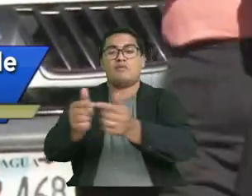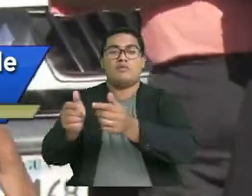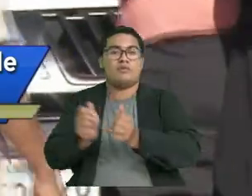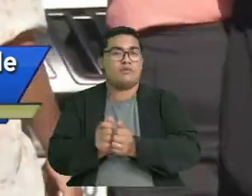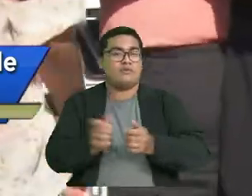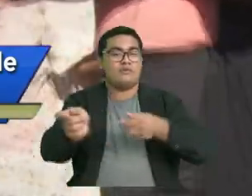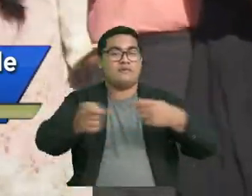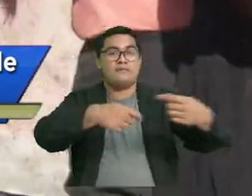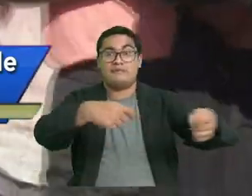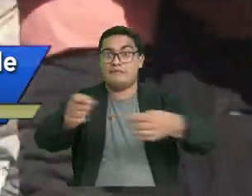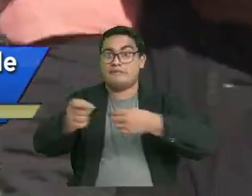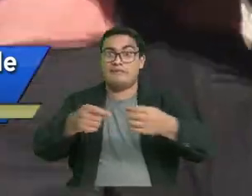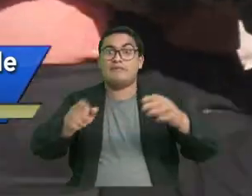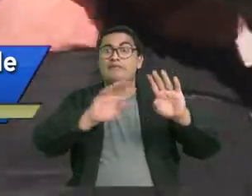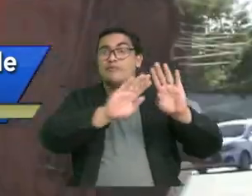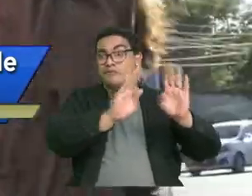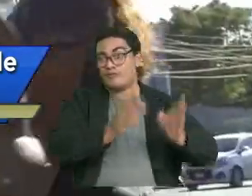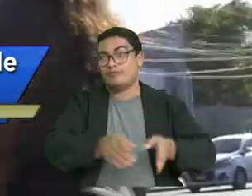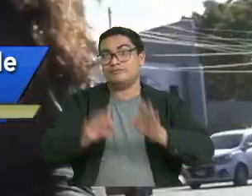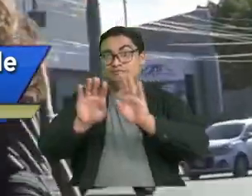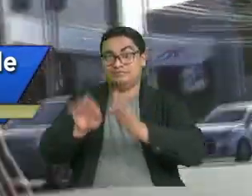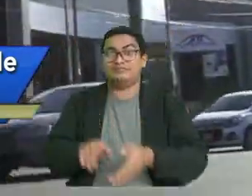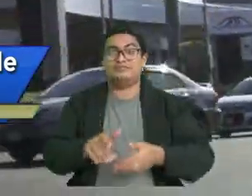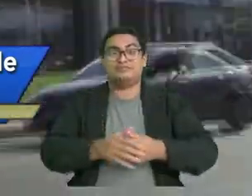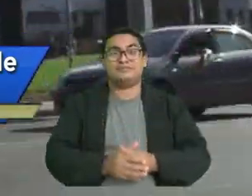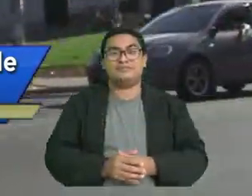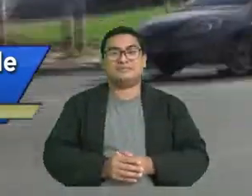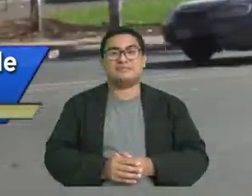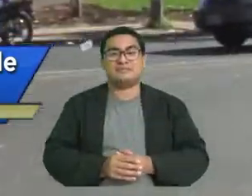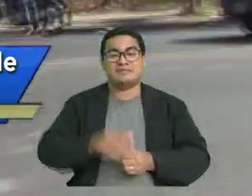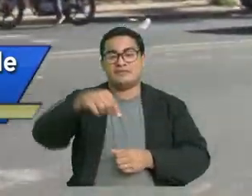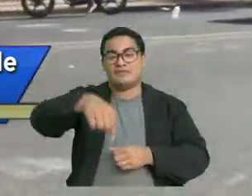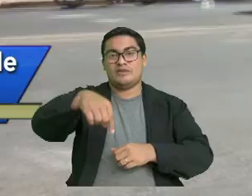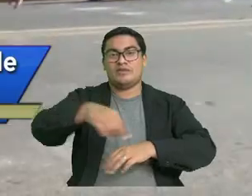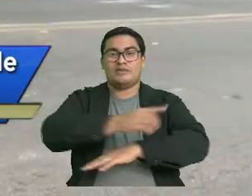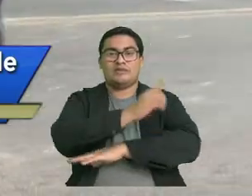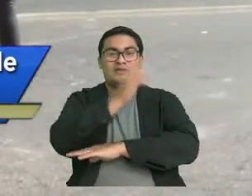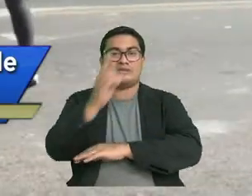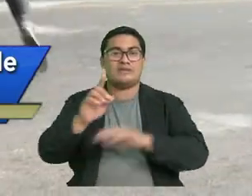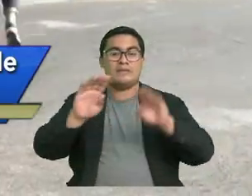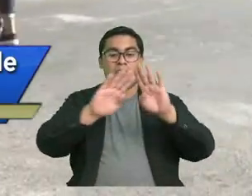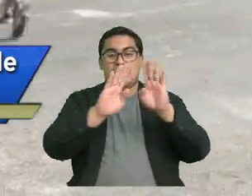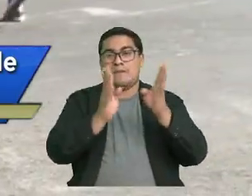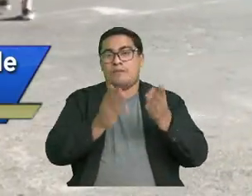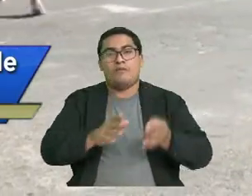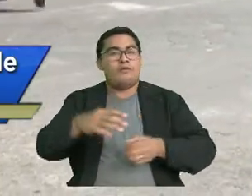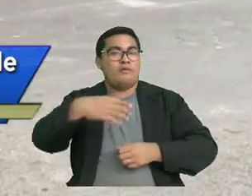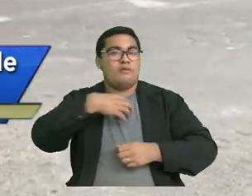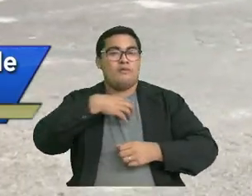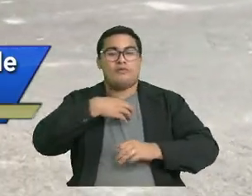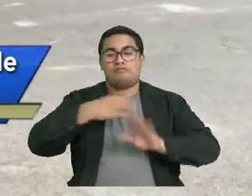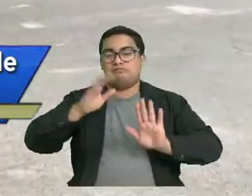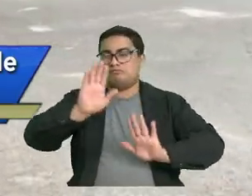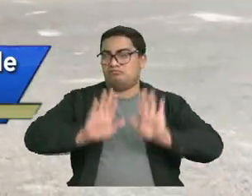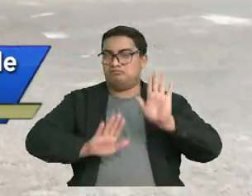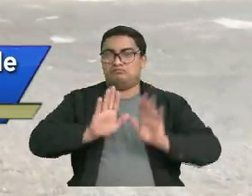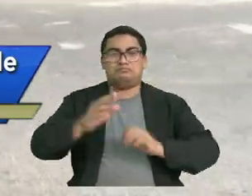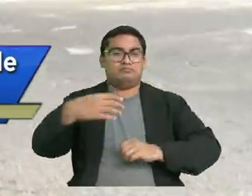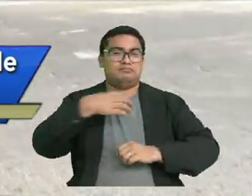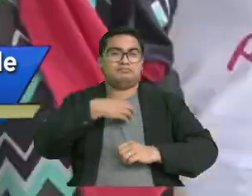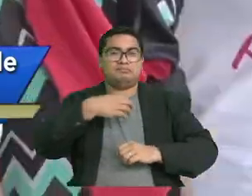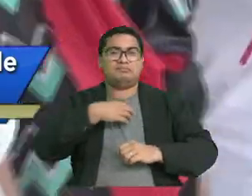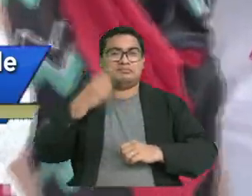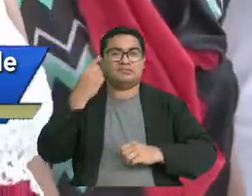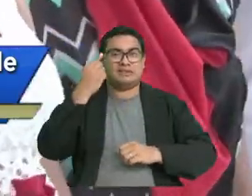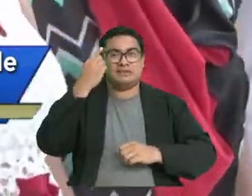mujeres. Entonces, ¿qué pasa? De que hoy las mujeres estamos empoderadas, somos sujetas de